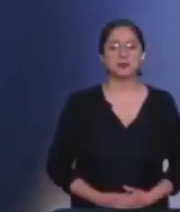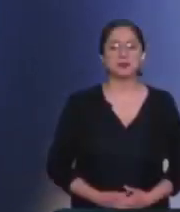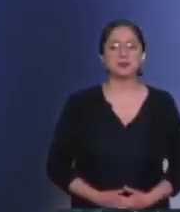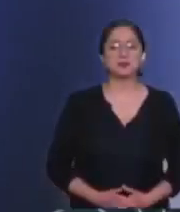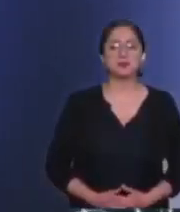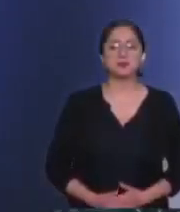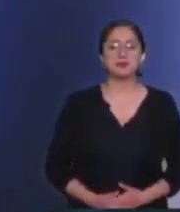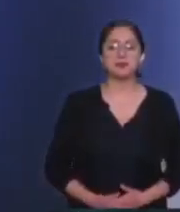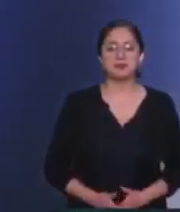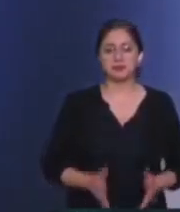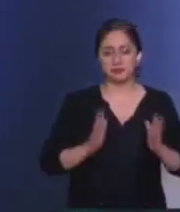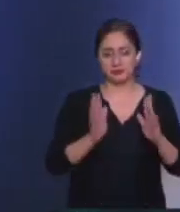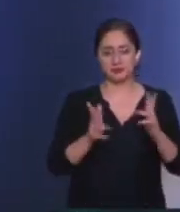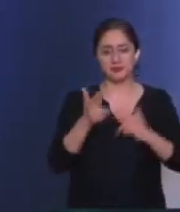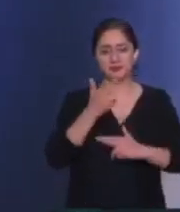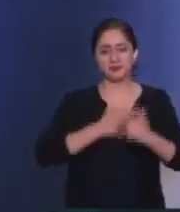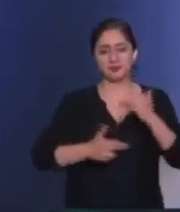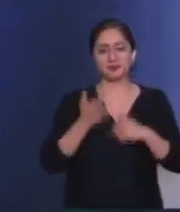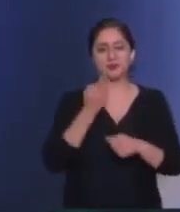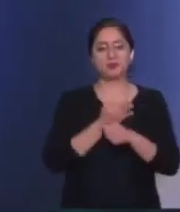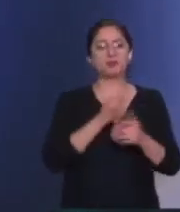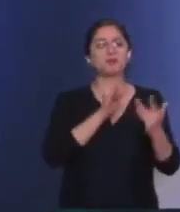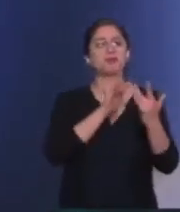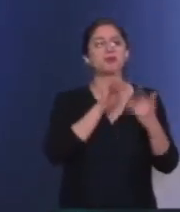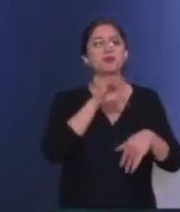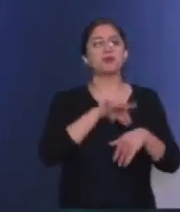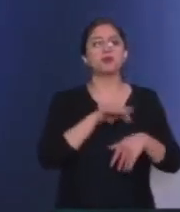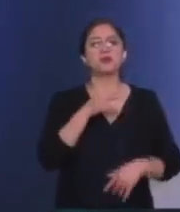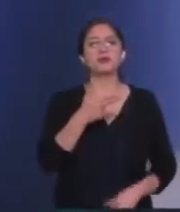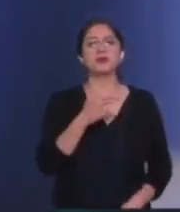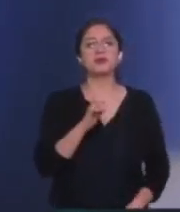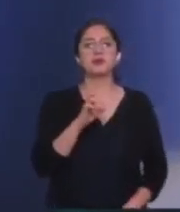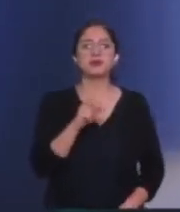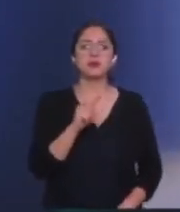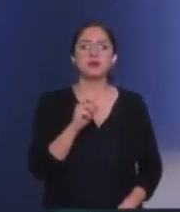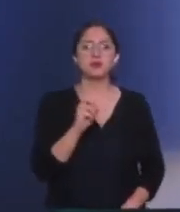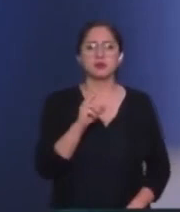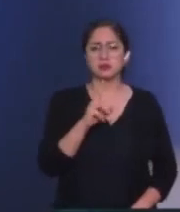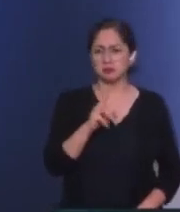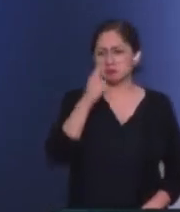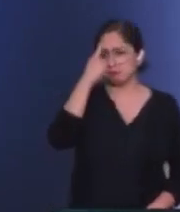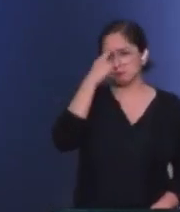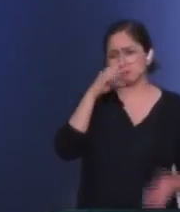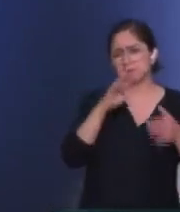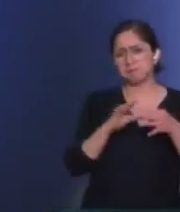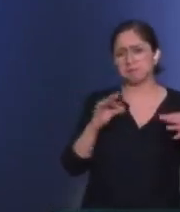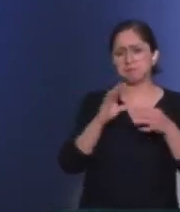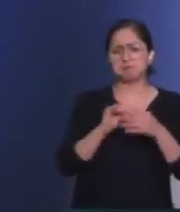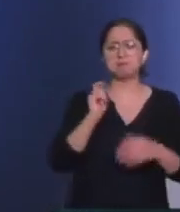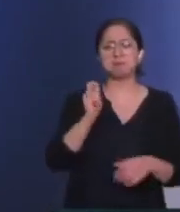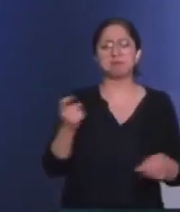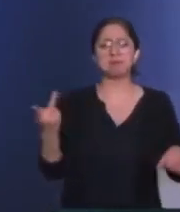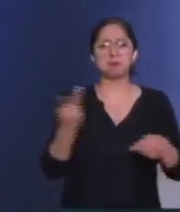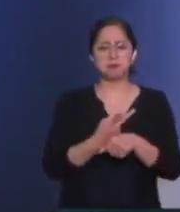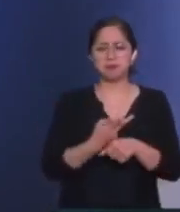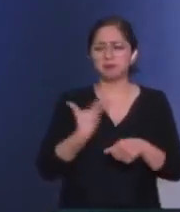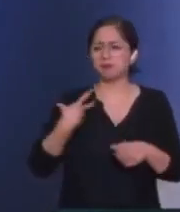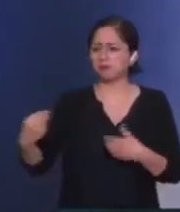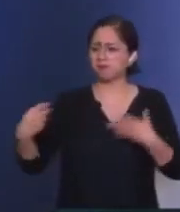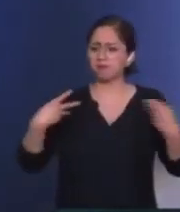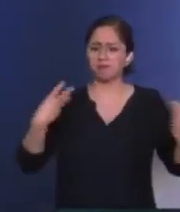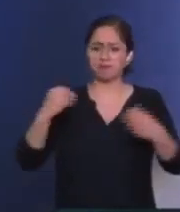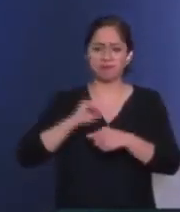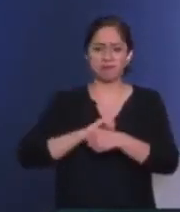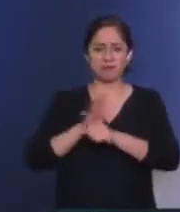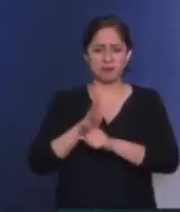Estamos conectados con el doctor Héctor Frisby para conversar sobre la situación de la variante Delta. ¿Sabemos por qué se transmite más? ¿Será la